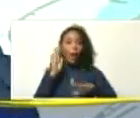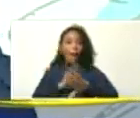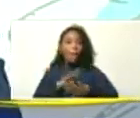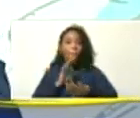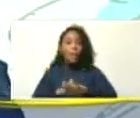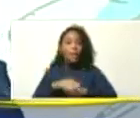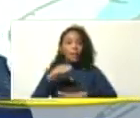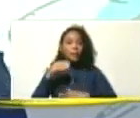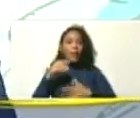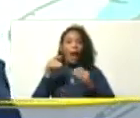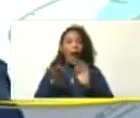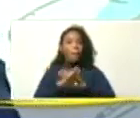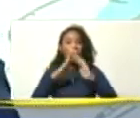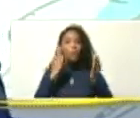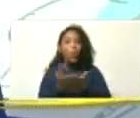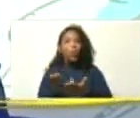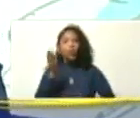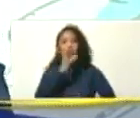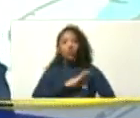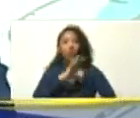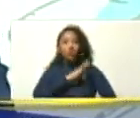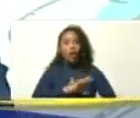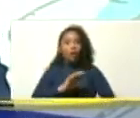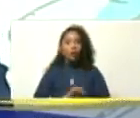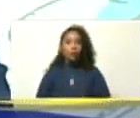sucede en el mundo, en la sociedad.